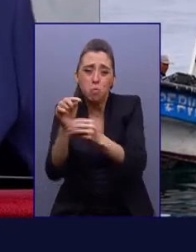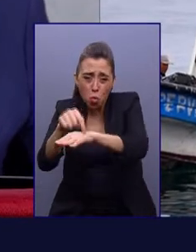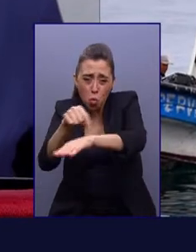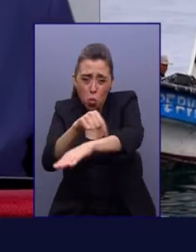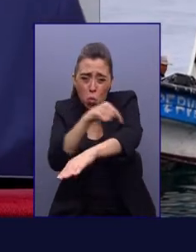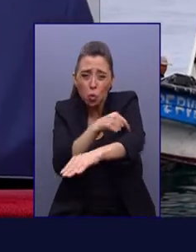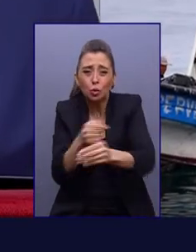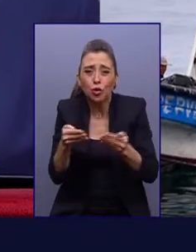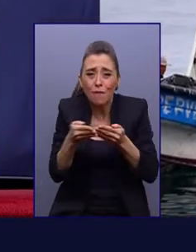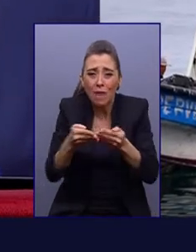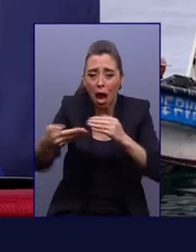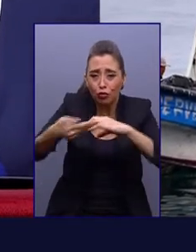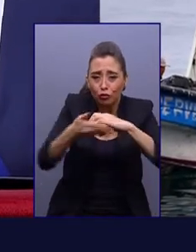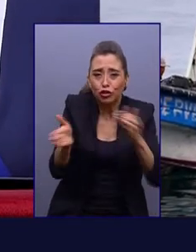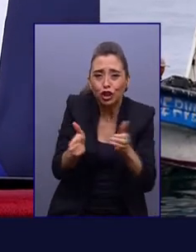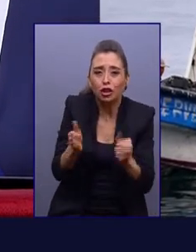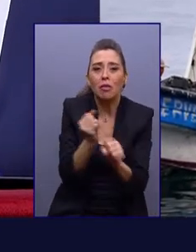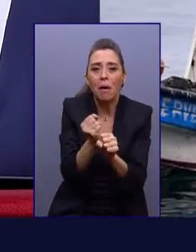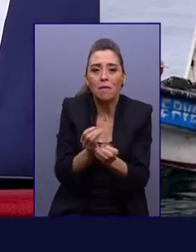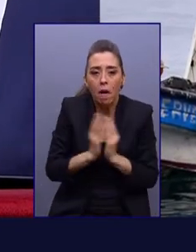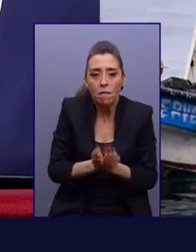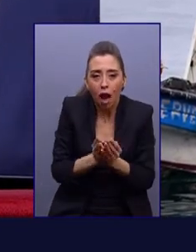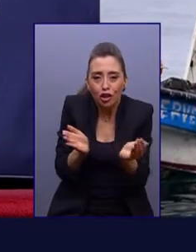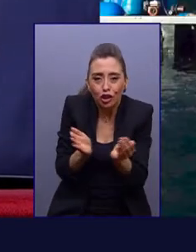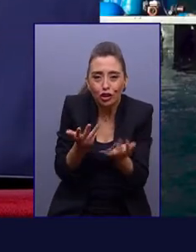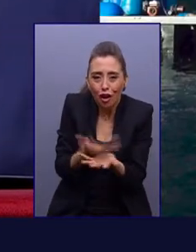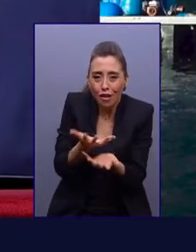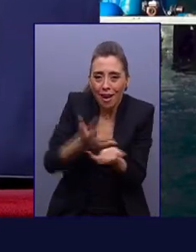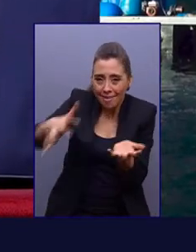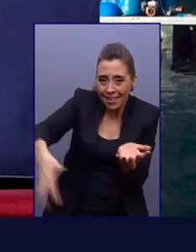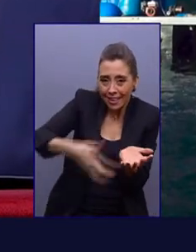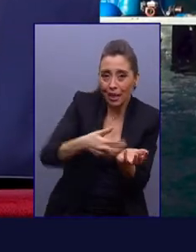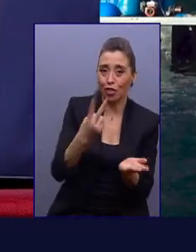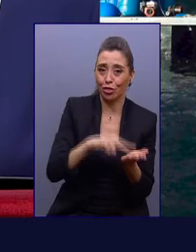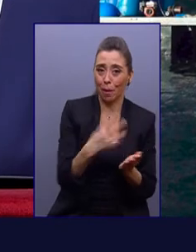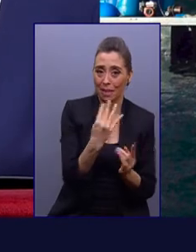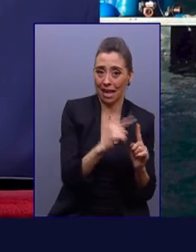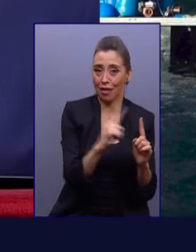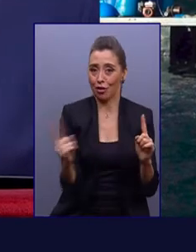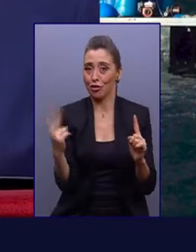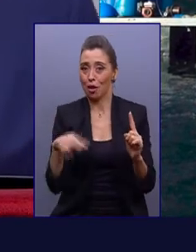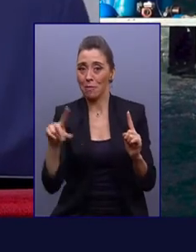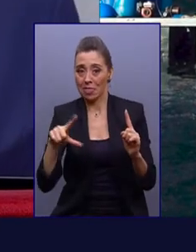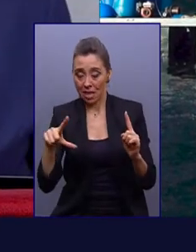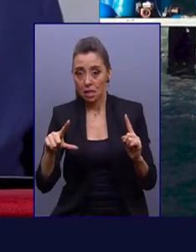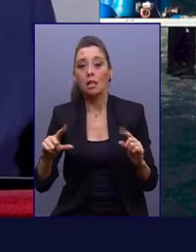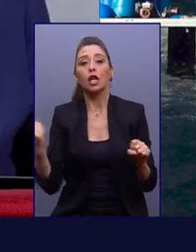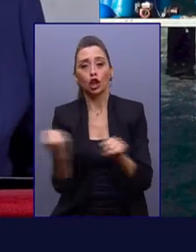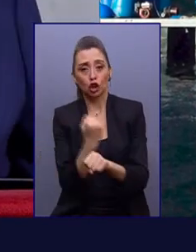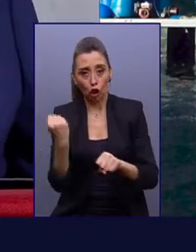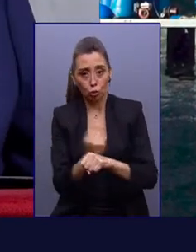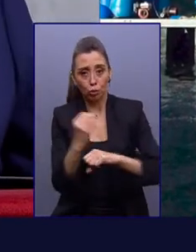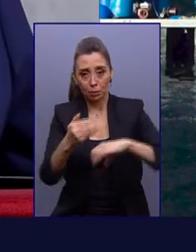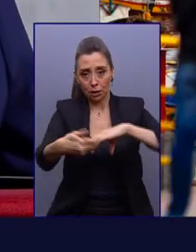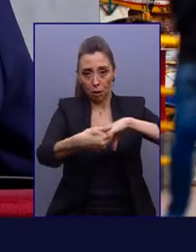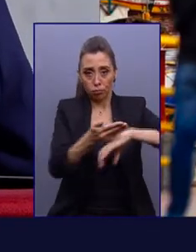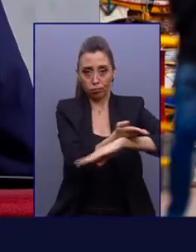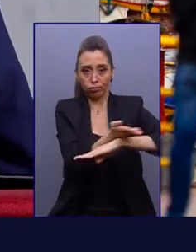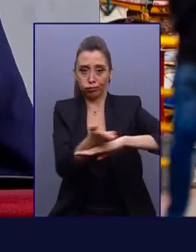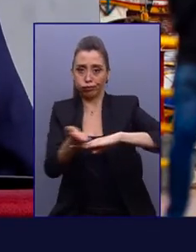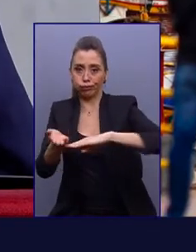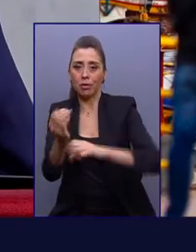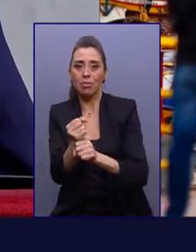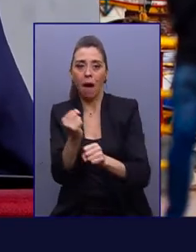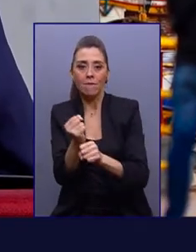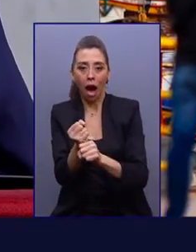comunidades dedicadas a la pesca artesanal. Entre el 2014 y el 2017 hemos construido infraestructura para fortalecer los espacios de